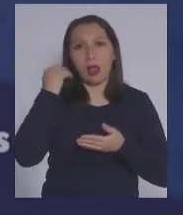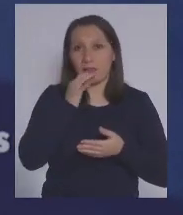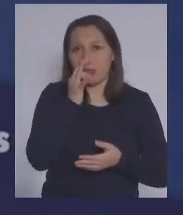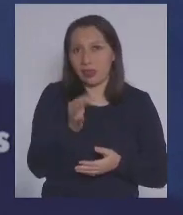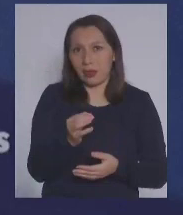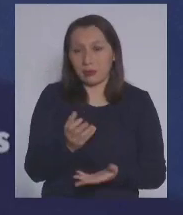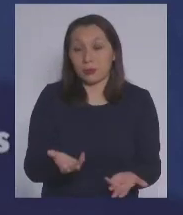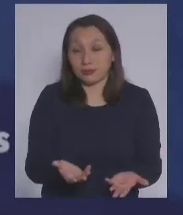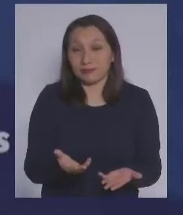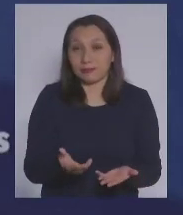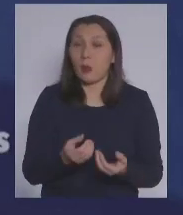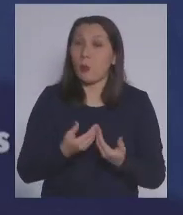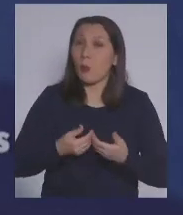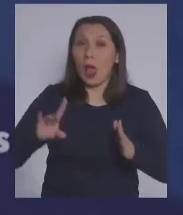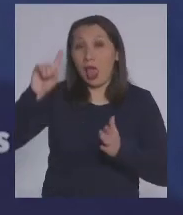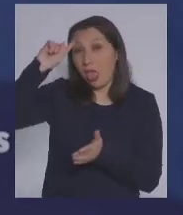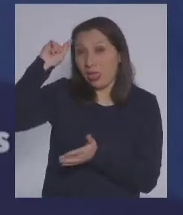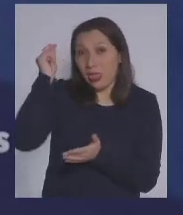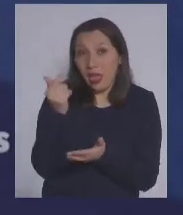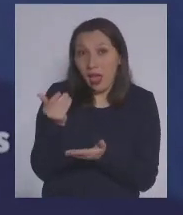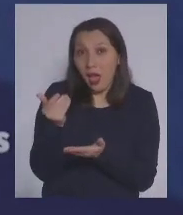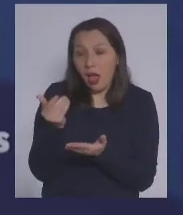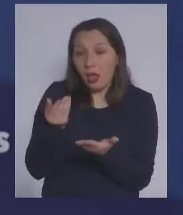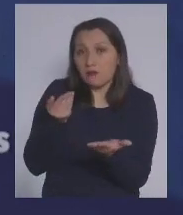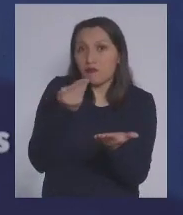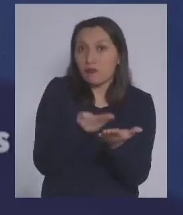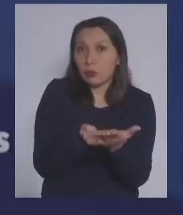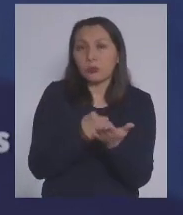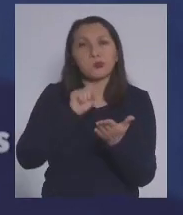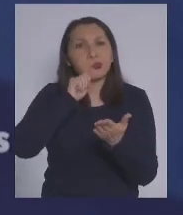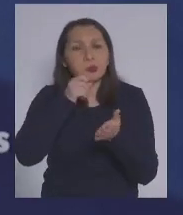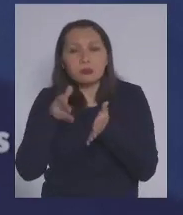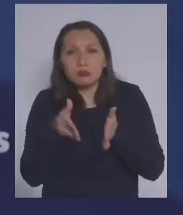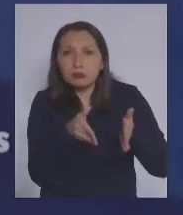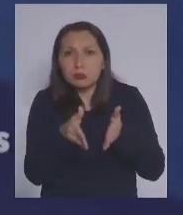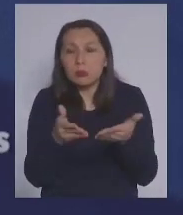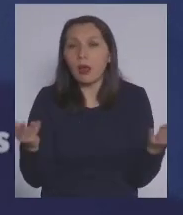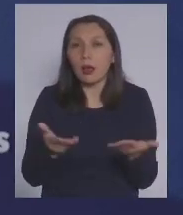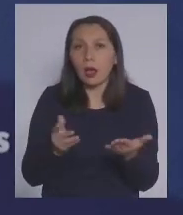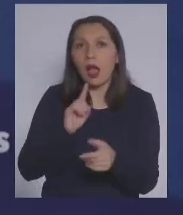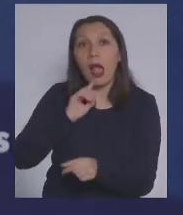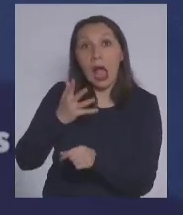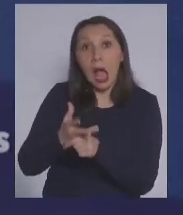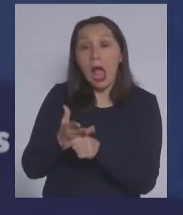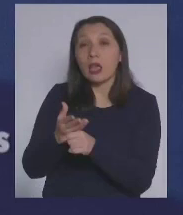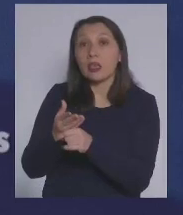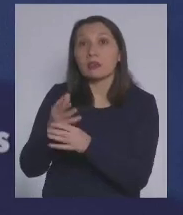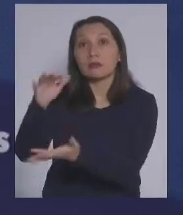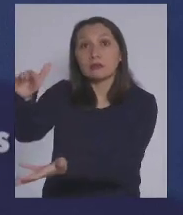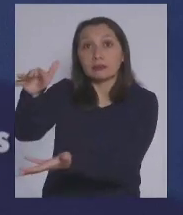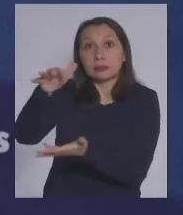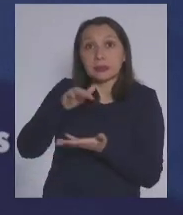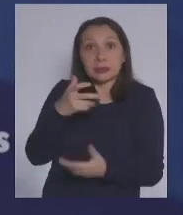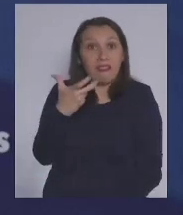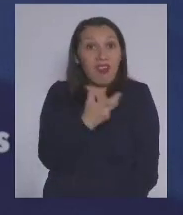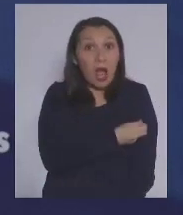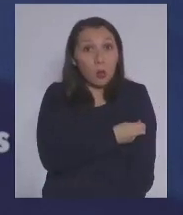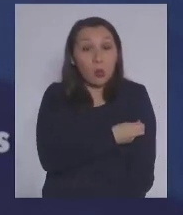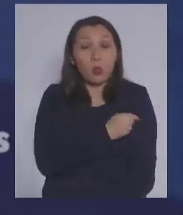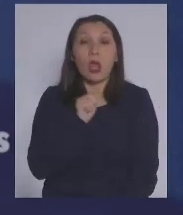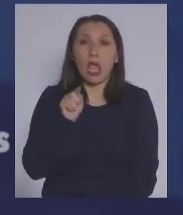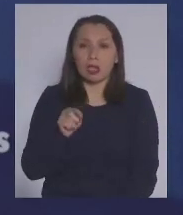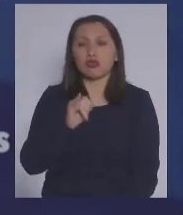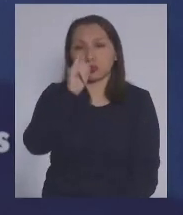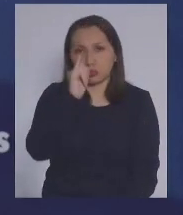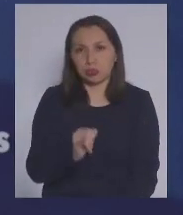cualquier iniciativa que vaya en el sentido de tener acceso a vacunas va a ser